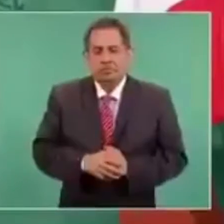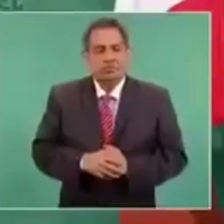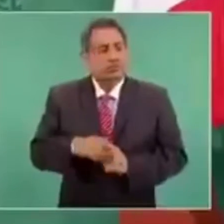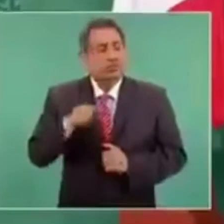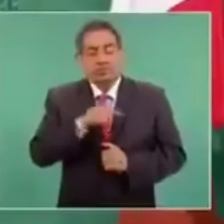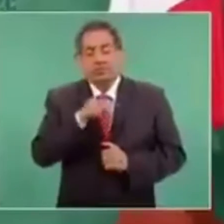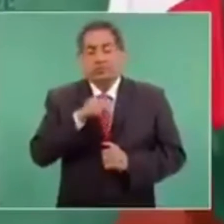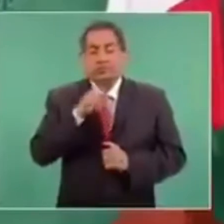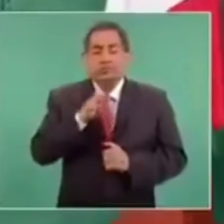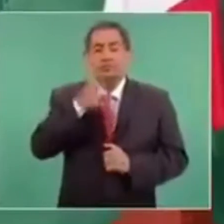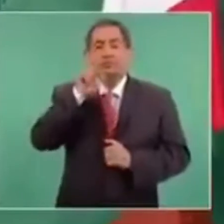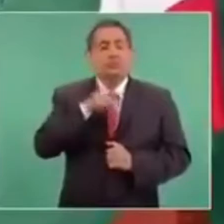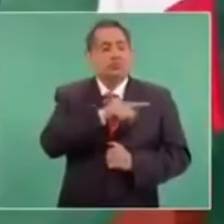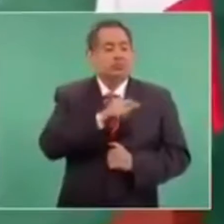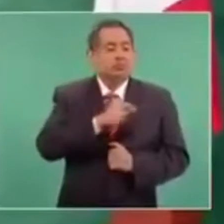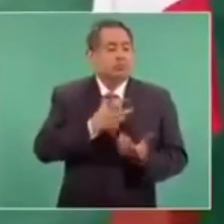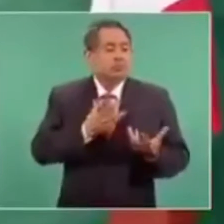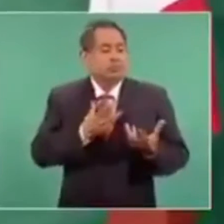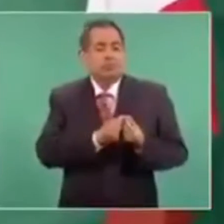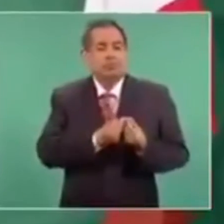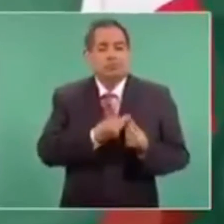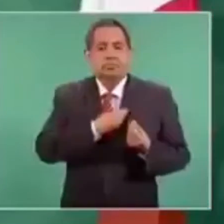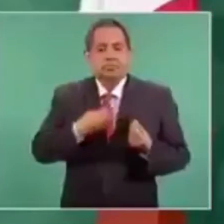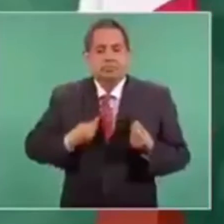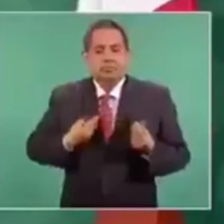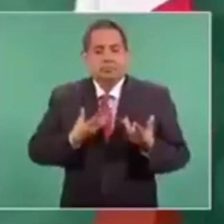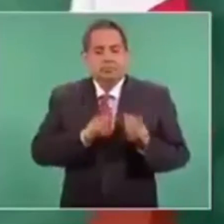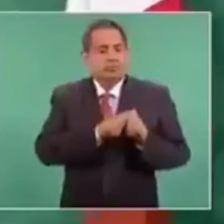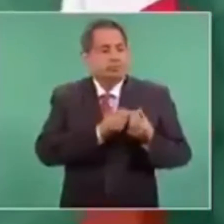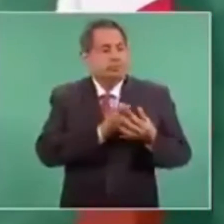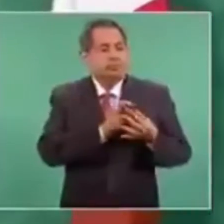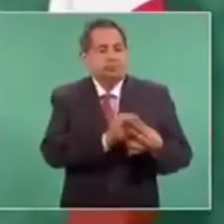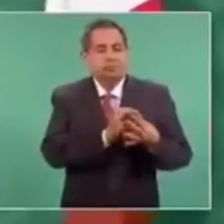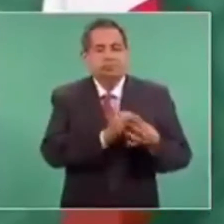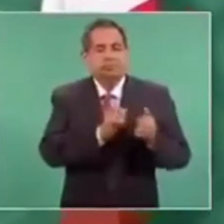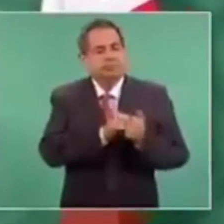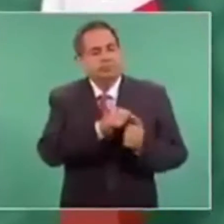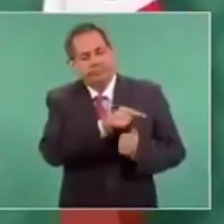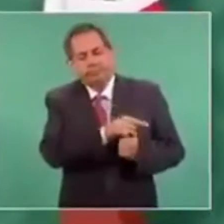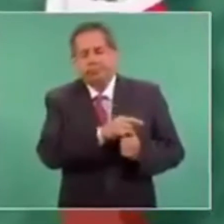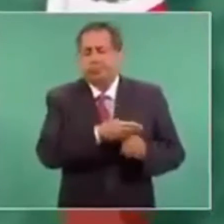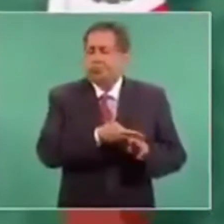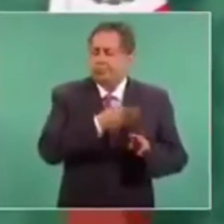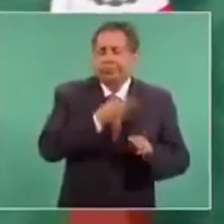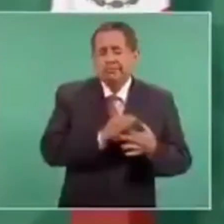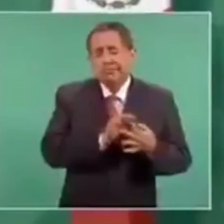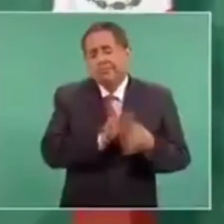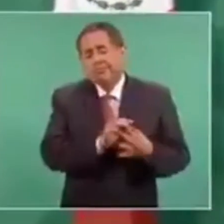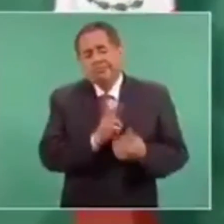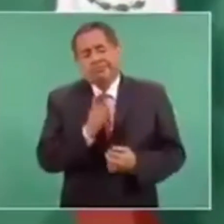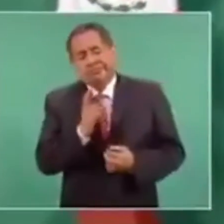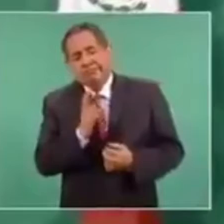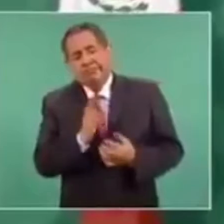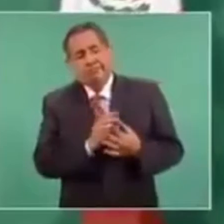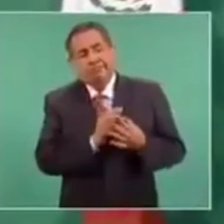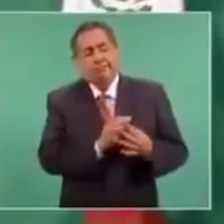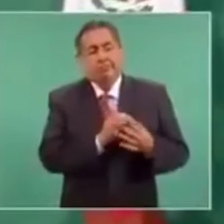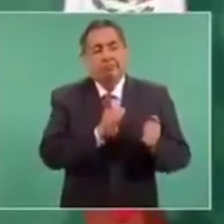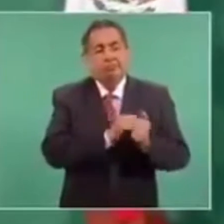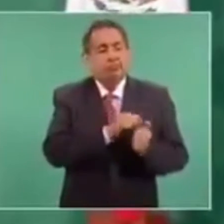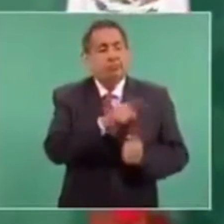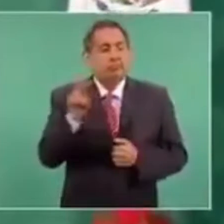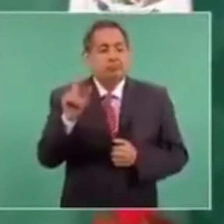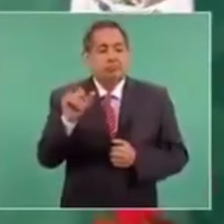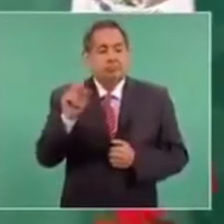era militante o simpatizante muy cercano al